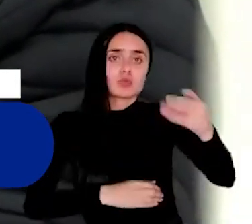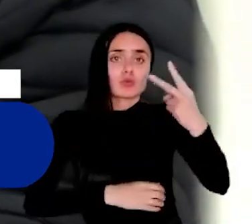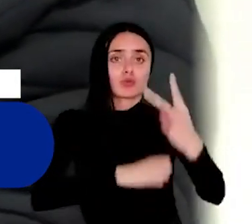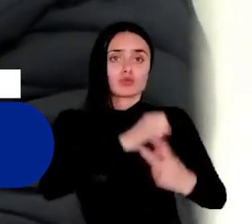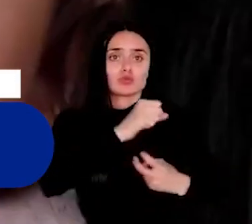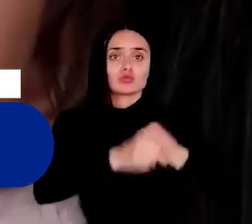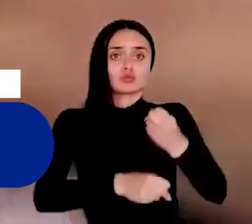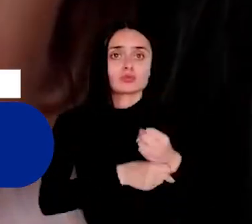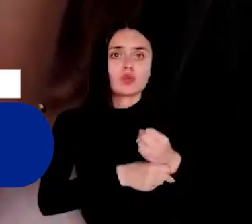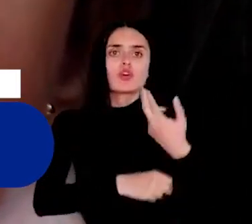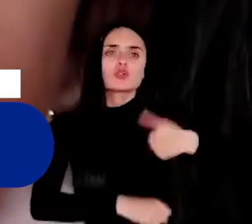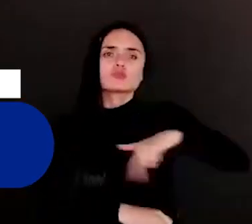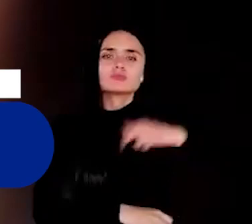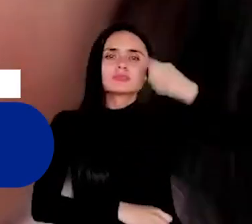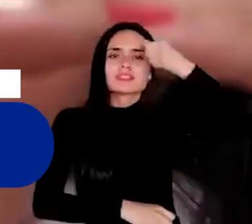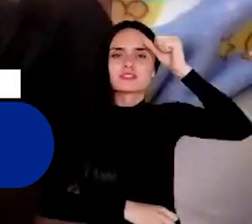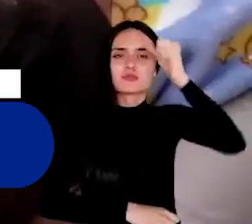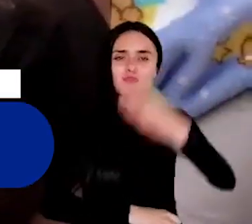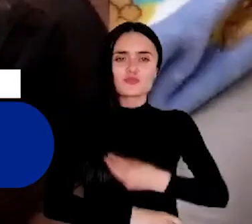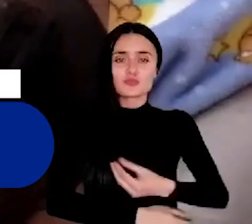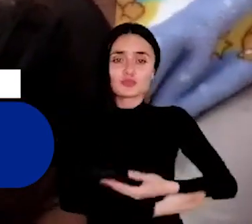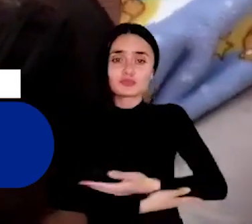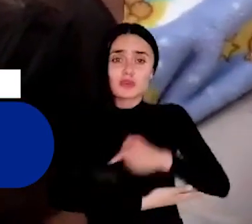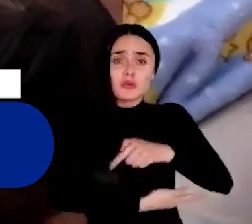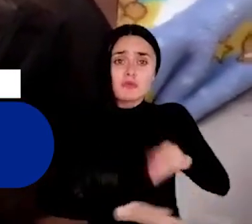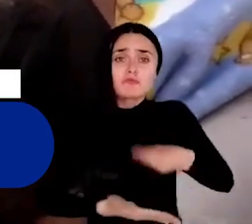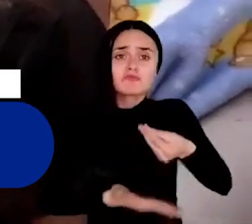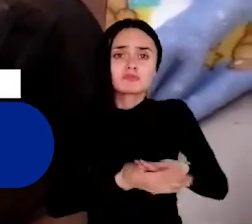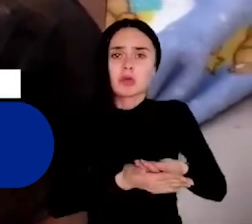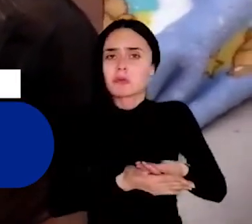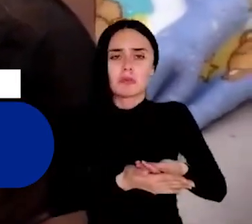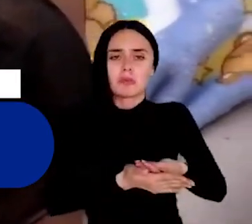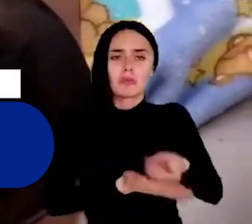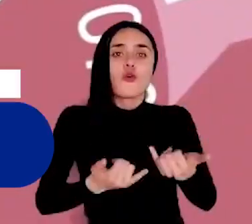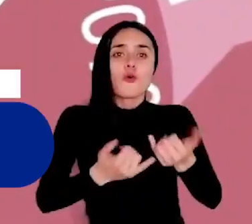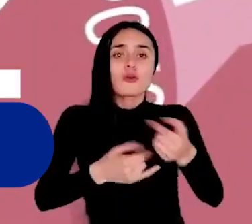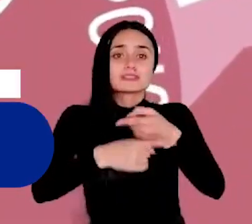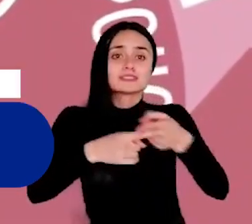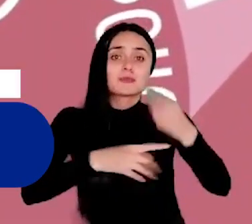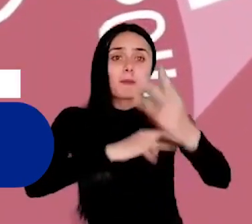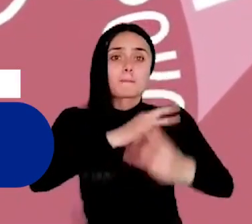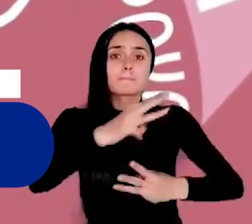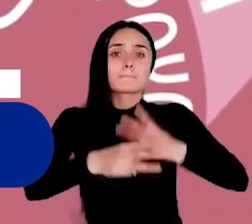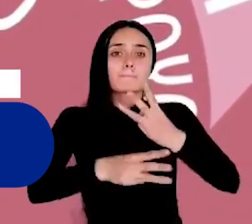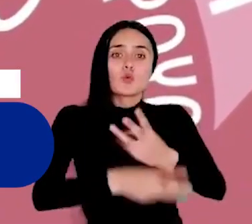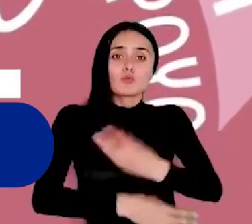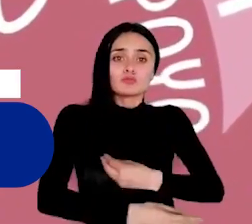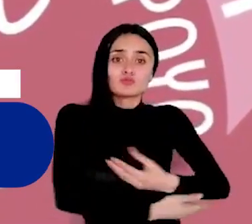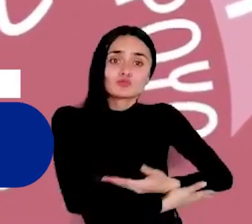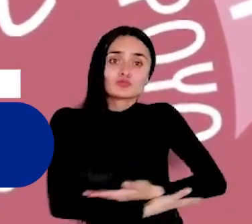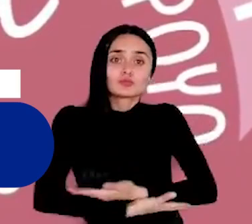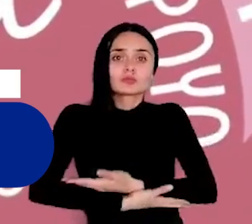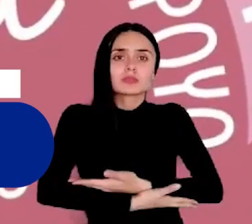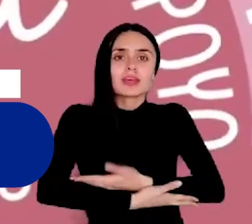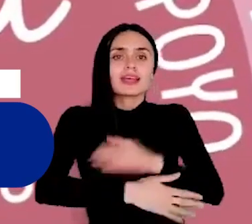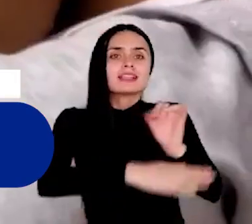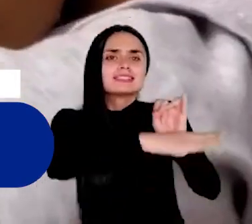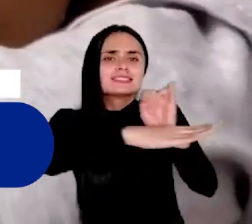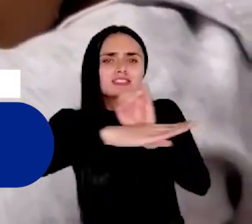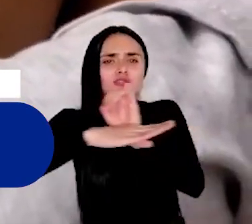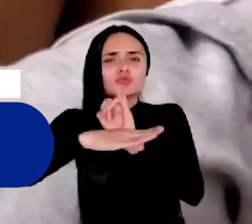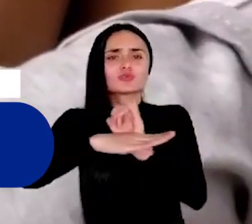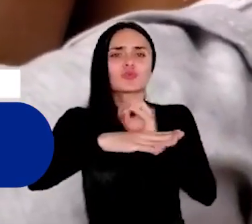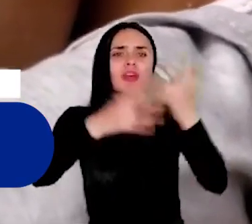la Secretaría de Salud de Boyacá y los Centros de Salud de los 123 municipios se unen a la promoción, protección y apoyo de la